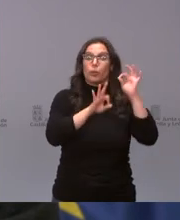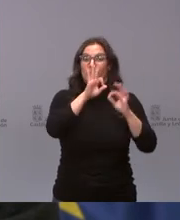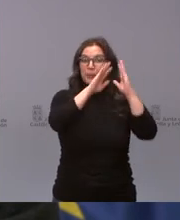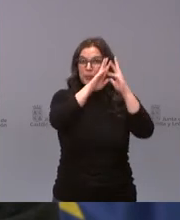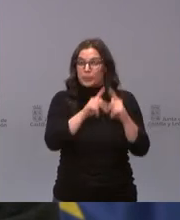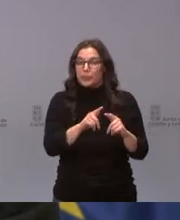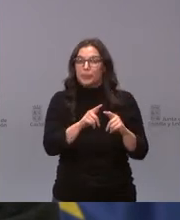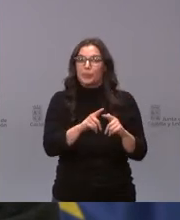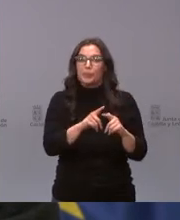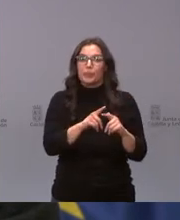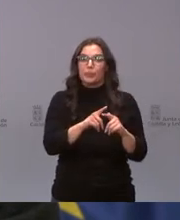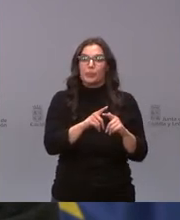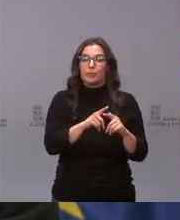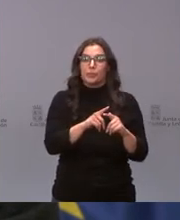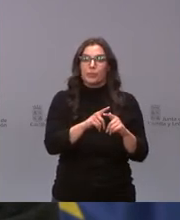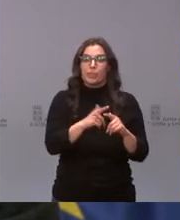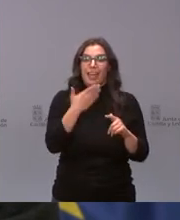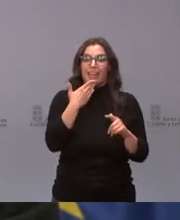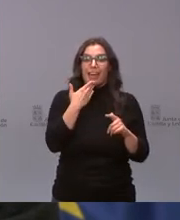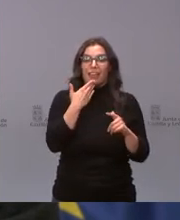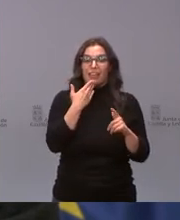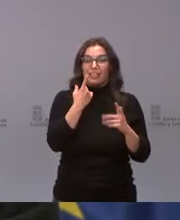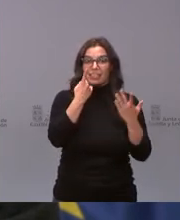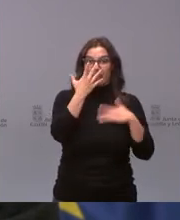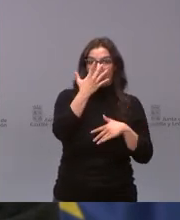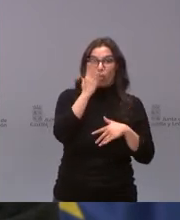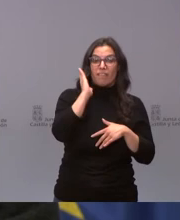a 65 años es de